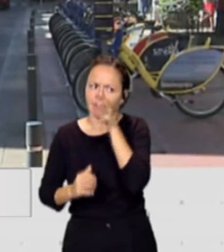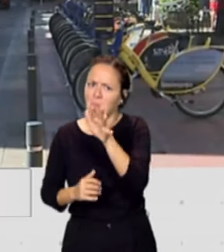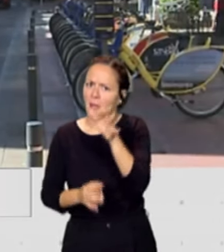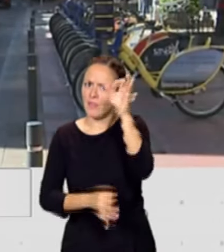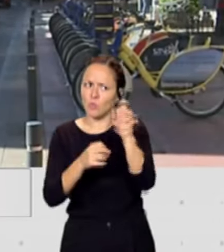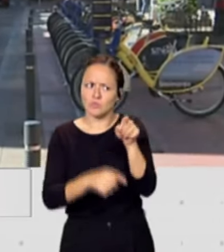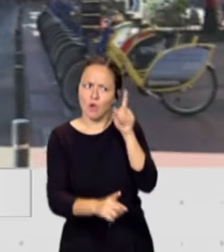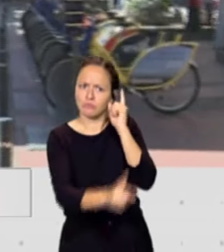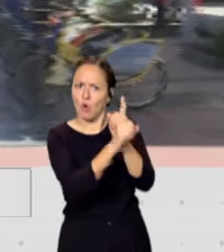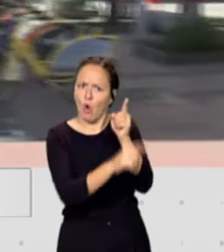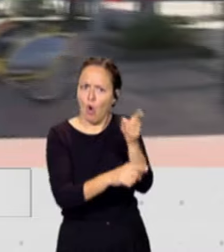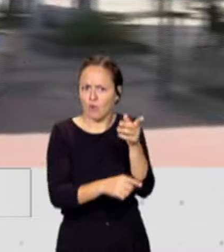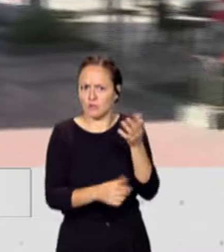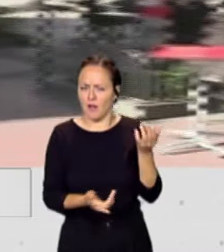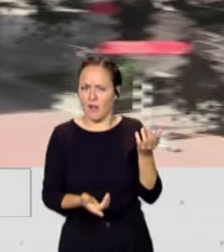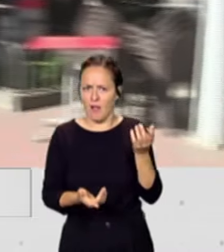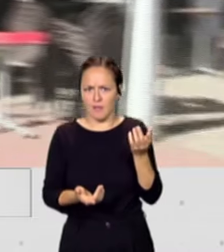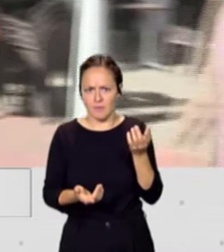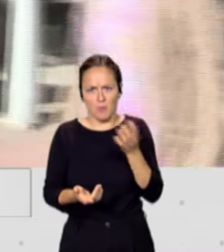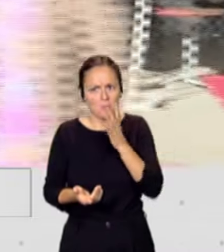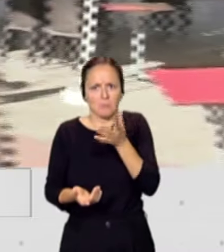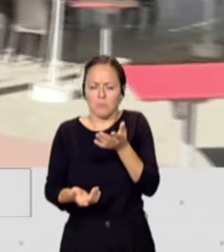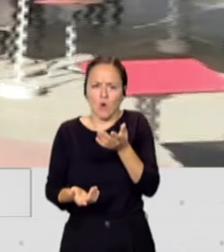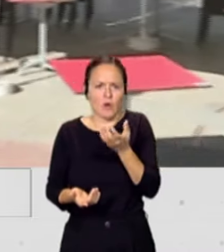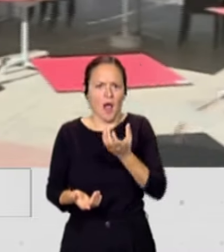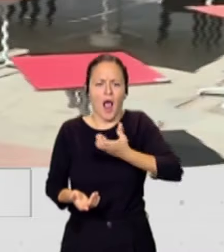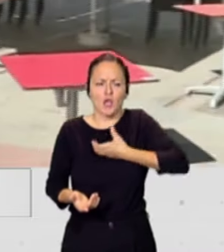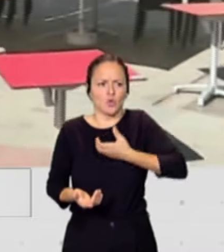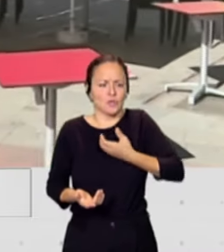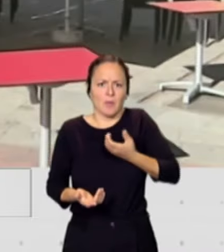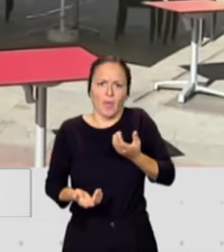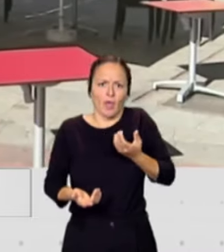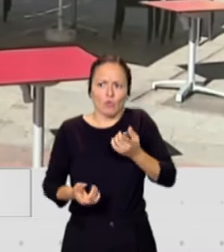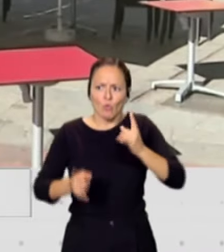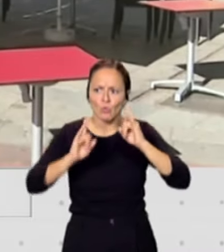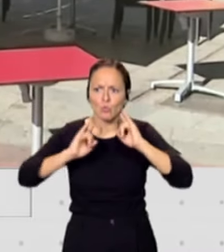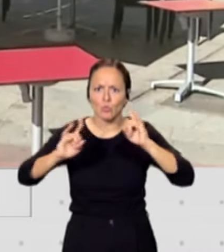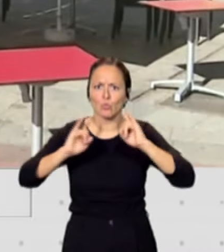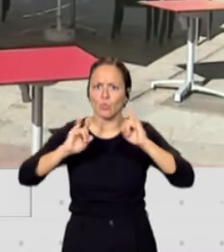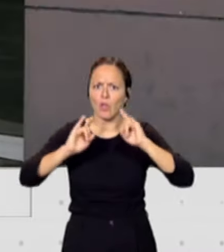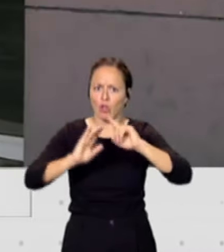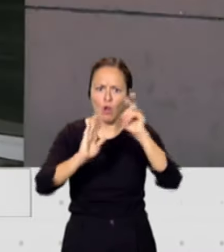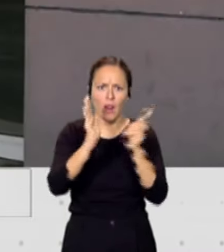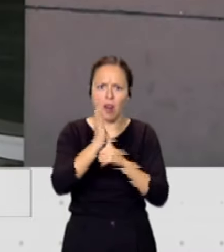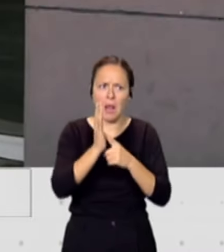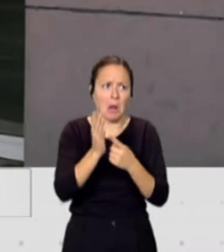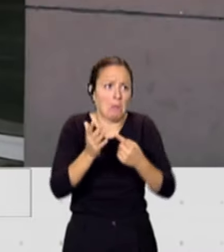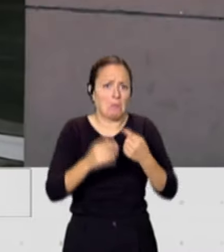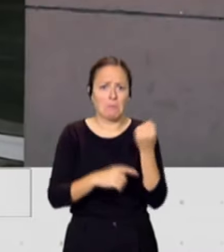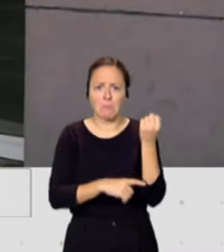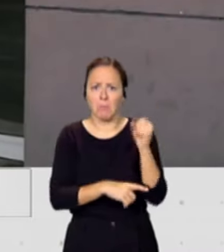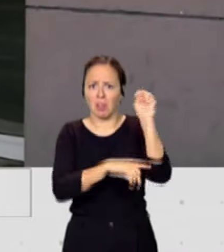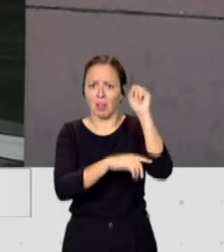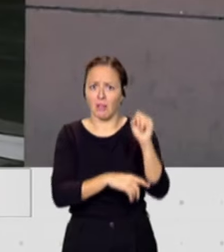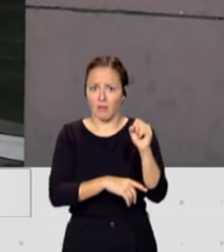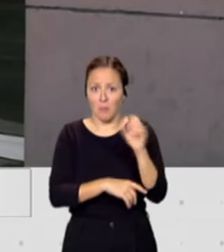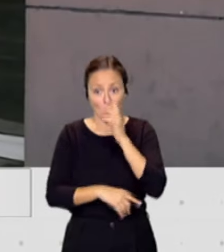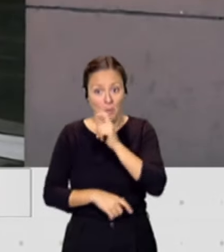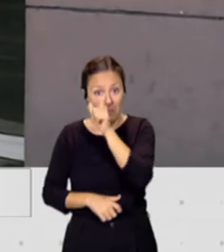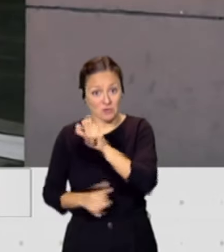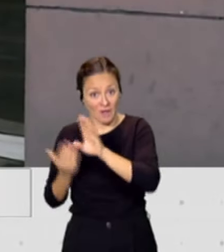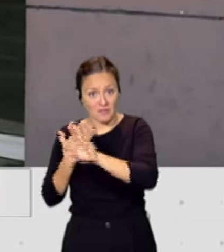contenciosos administrativos a sus ayuntamientos dado Que no respetan la ley ellos se quejan a los ayuntamientos